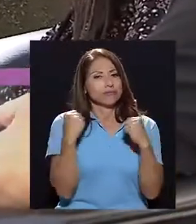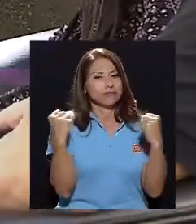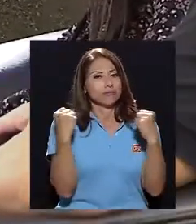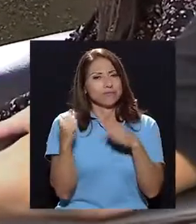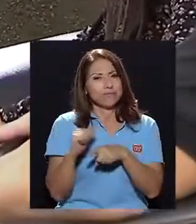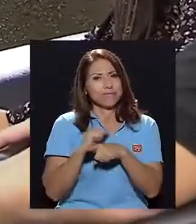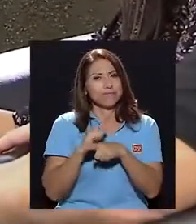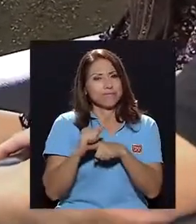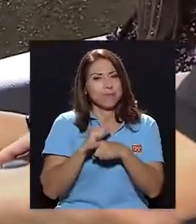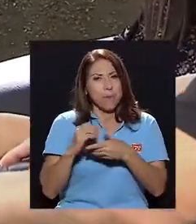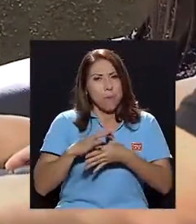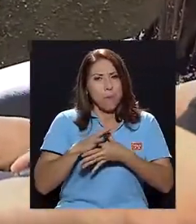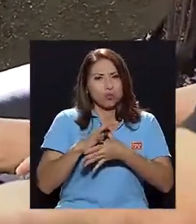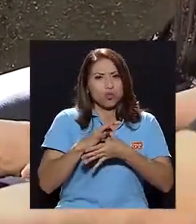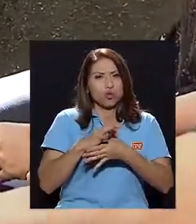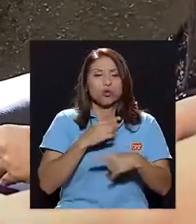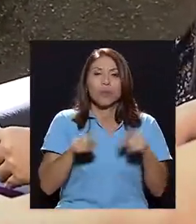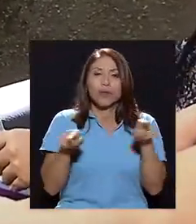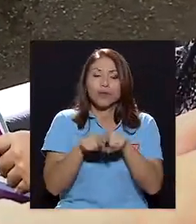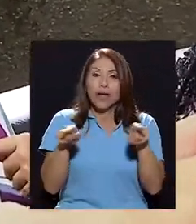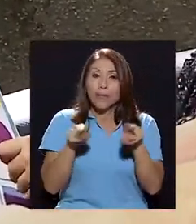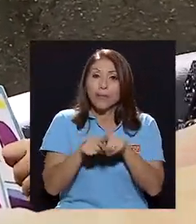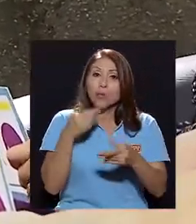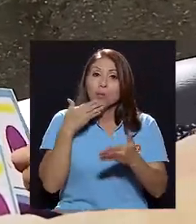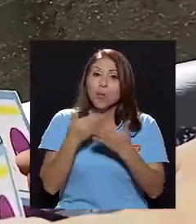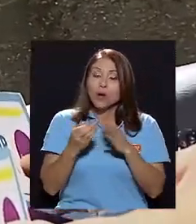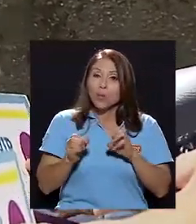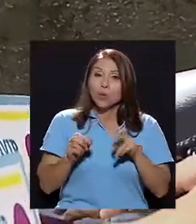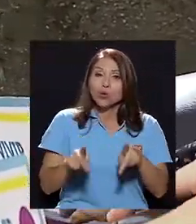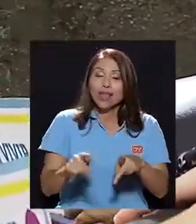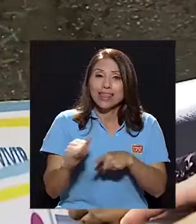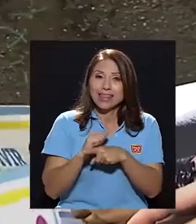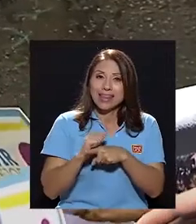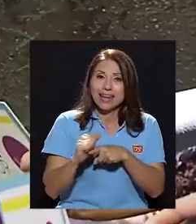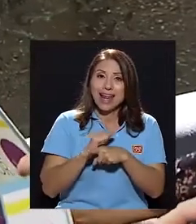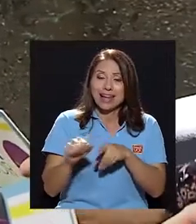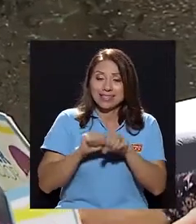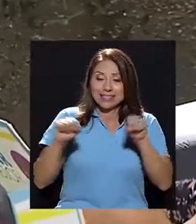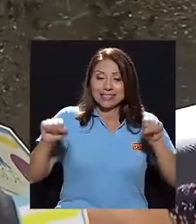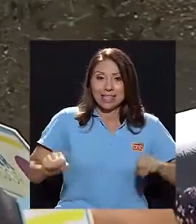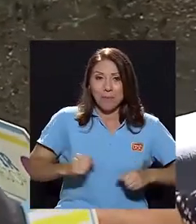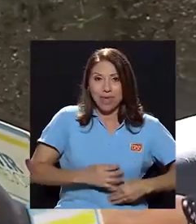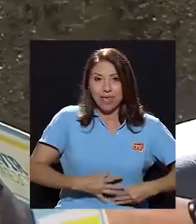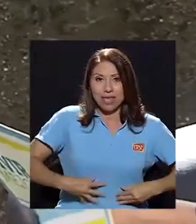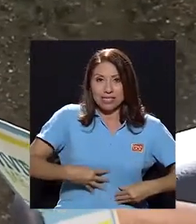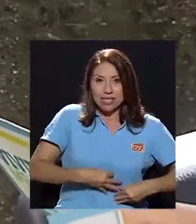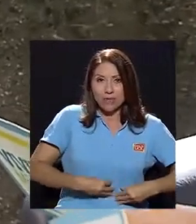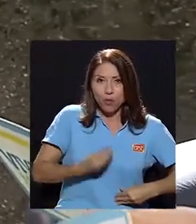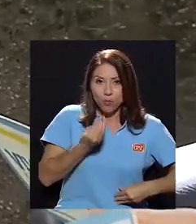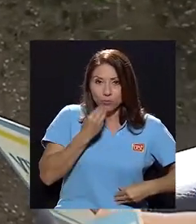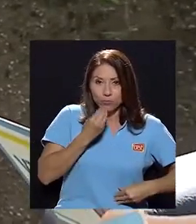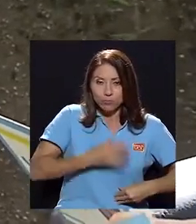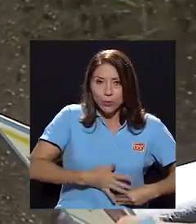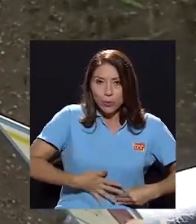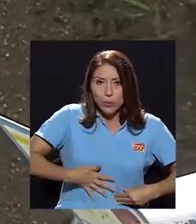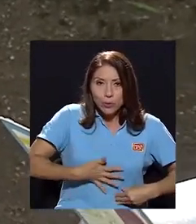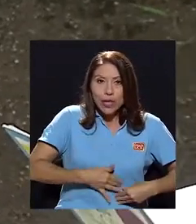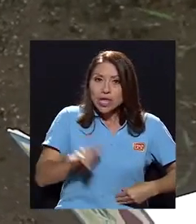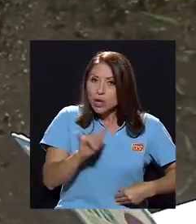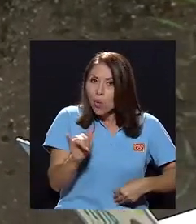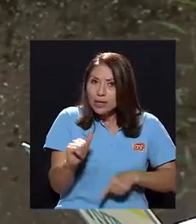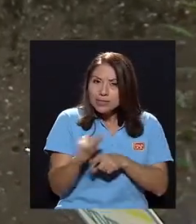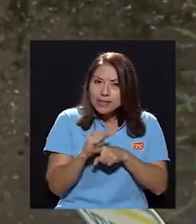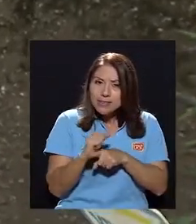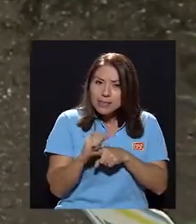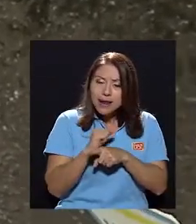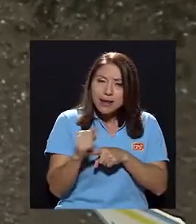músculos, pero también es una buena oportunidad para entrenar el sistema digestivo. Entonces el sistema digestivo igual se entrena para que se vaya